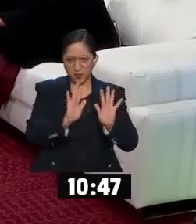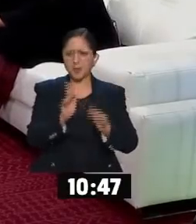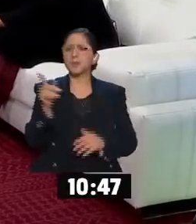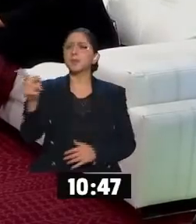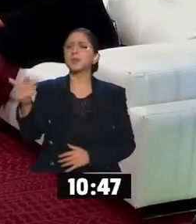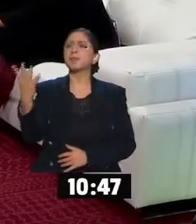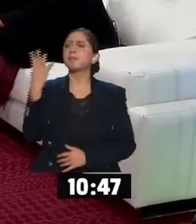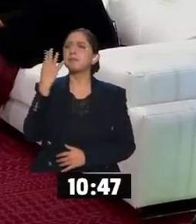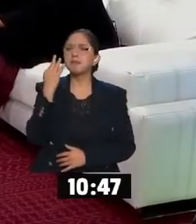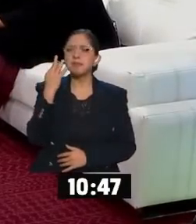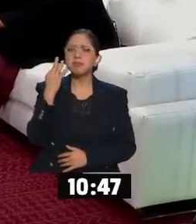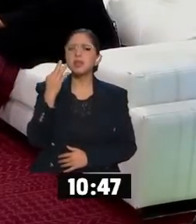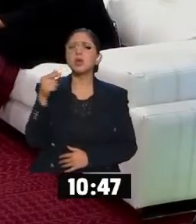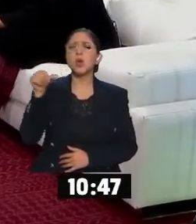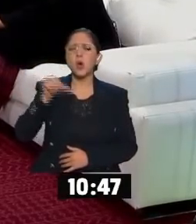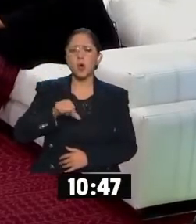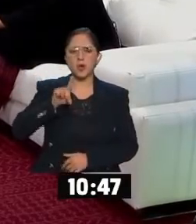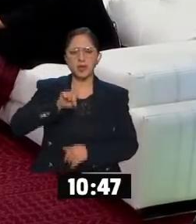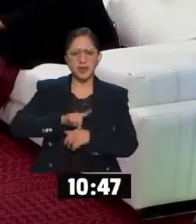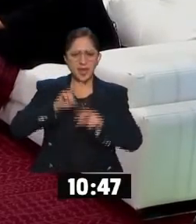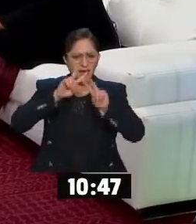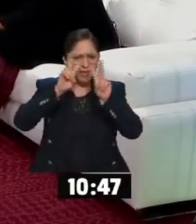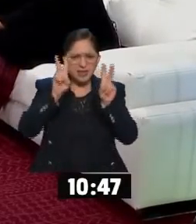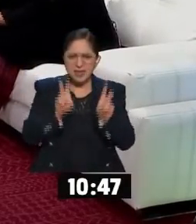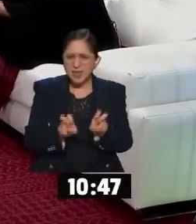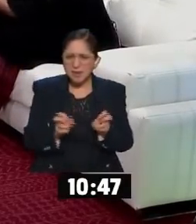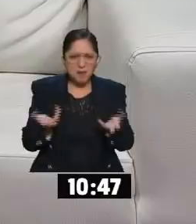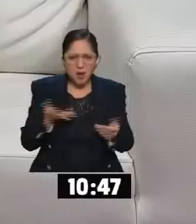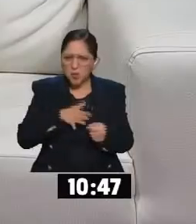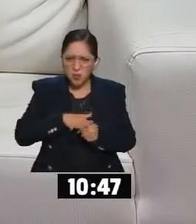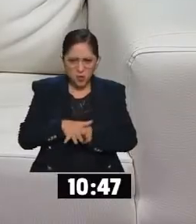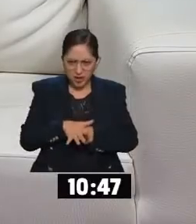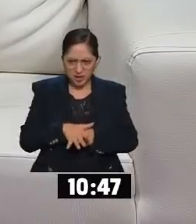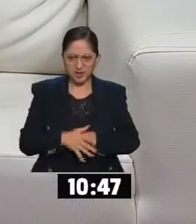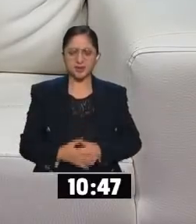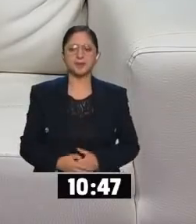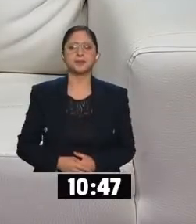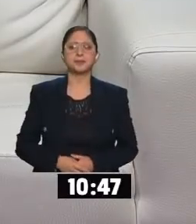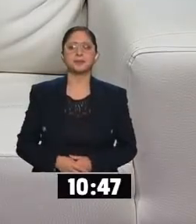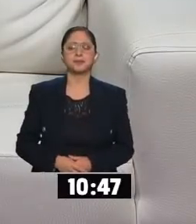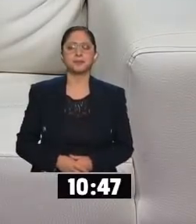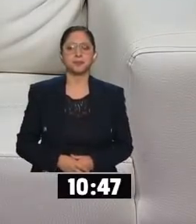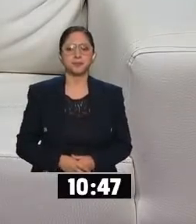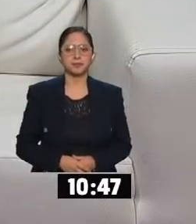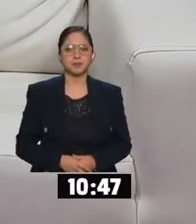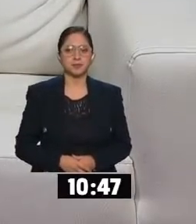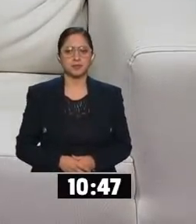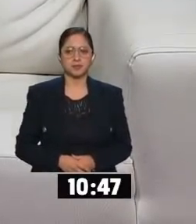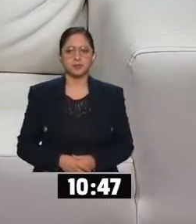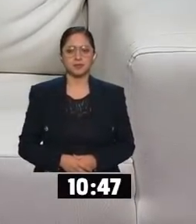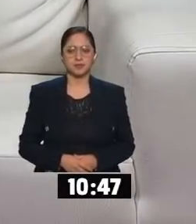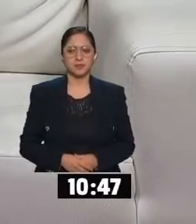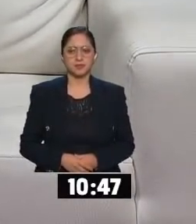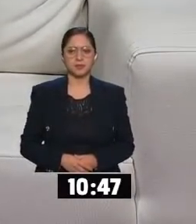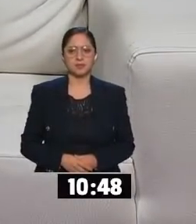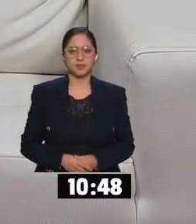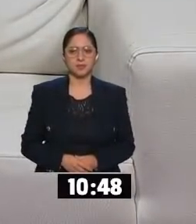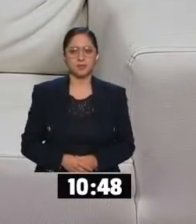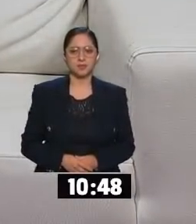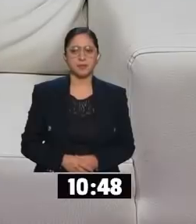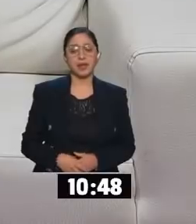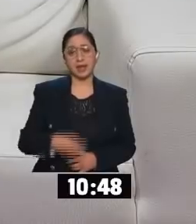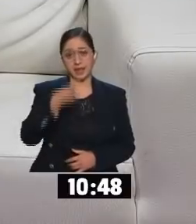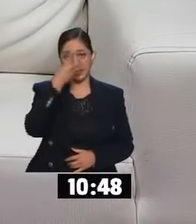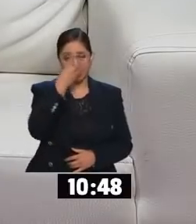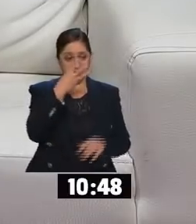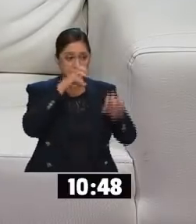de qué nos va a platicar y cómo está la movida. En sí, México ya recibió 3 equipos, por así decirlo,